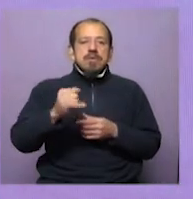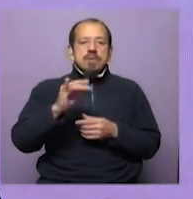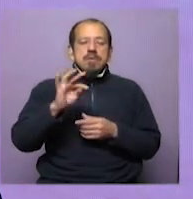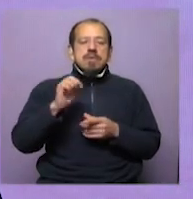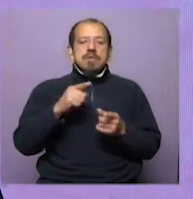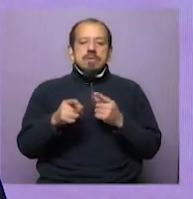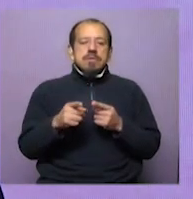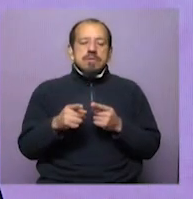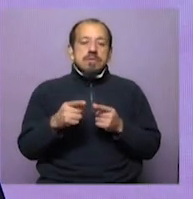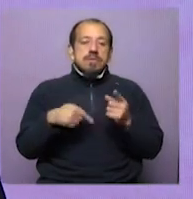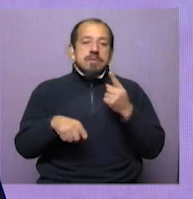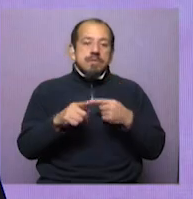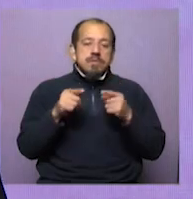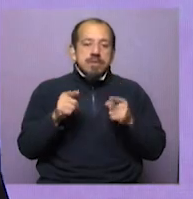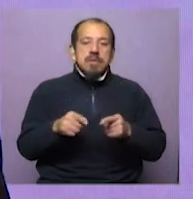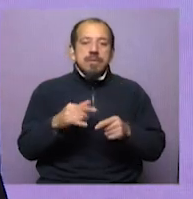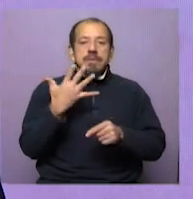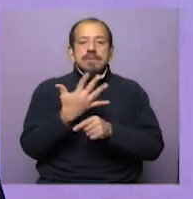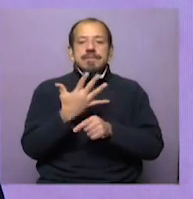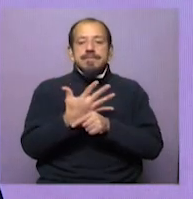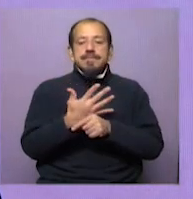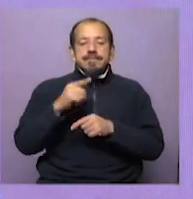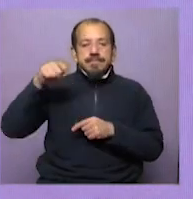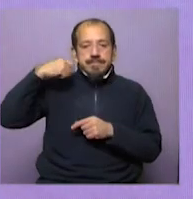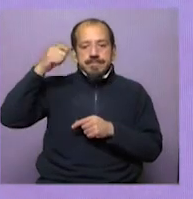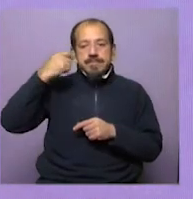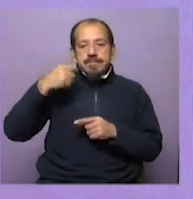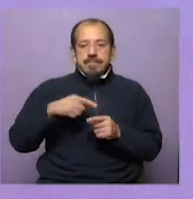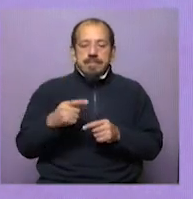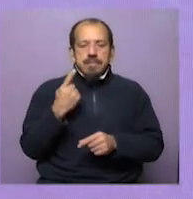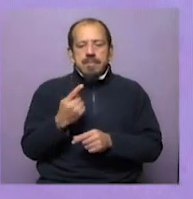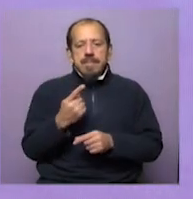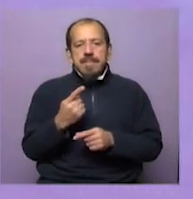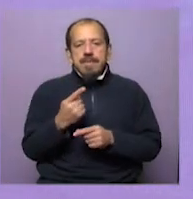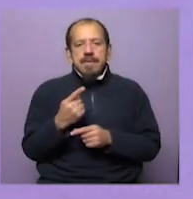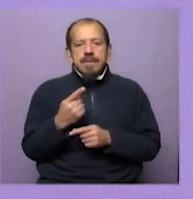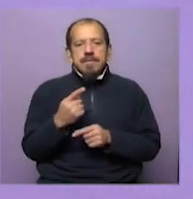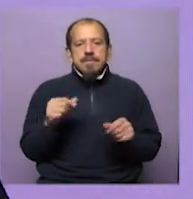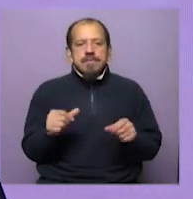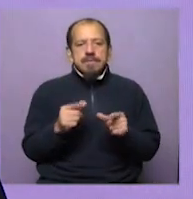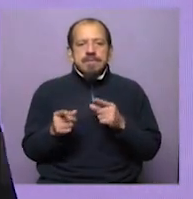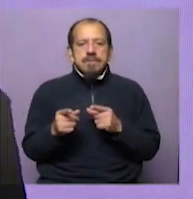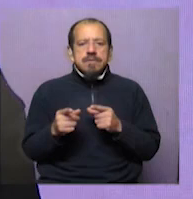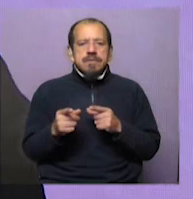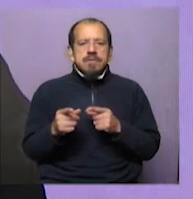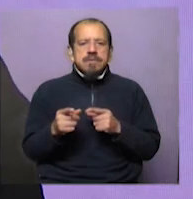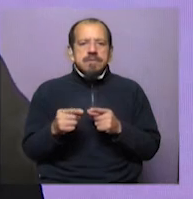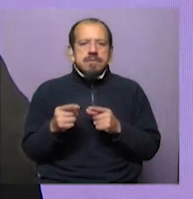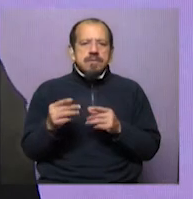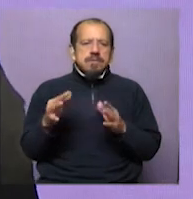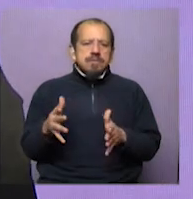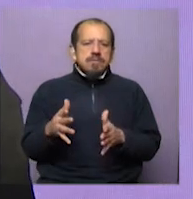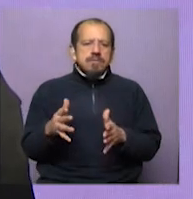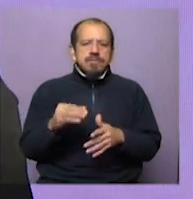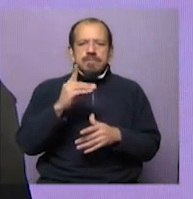su trayectoria. Esta es su quinta película. La primera la programamos allá en los inicios del